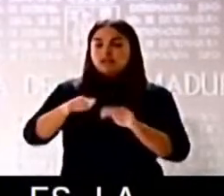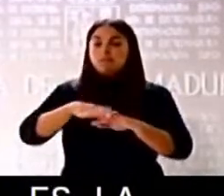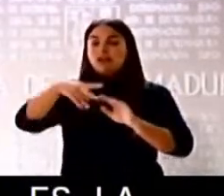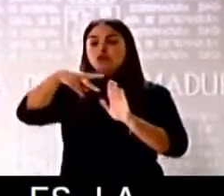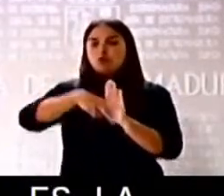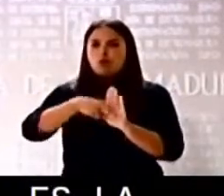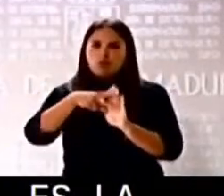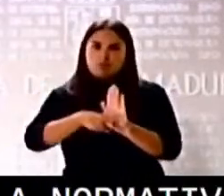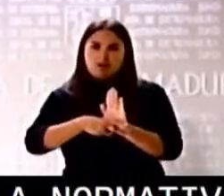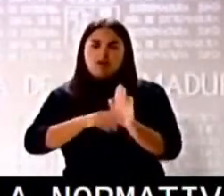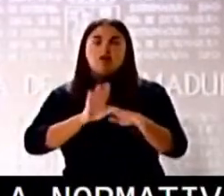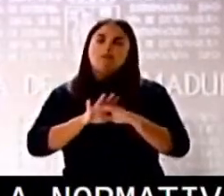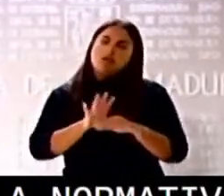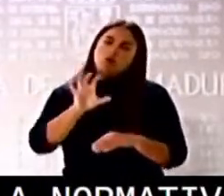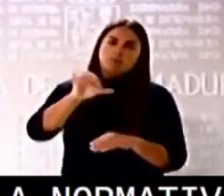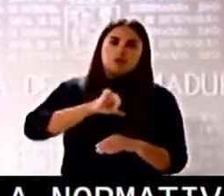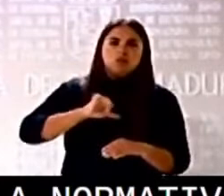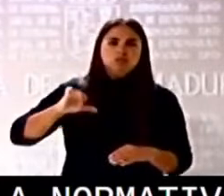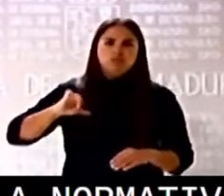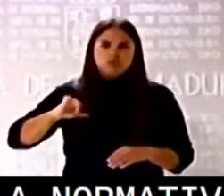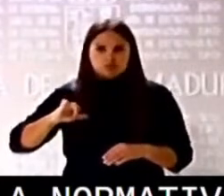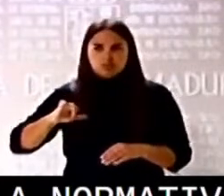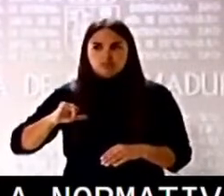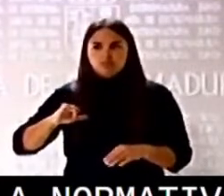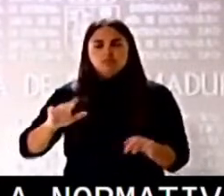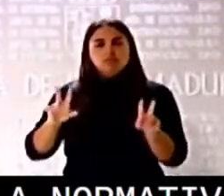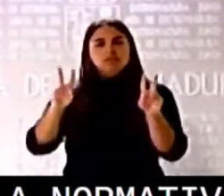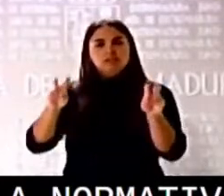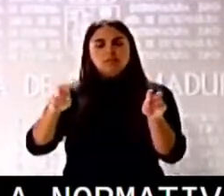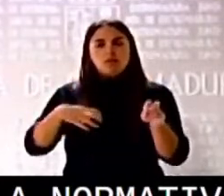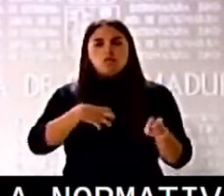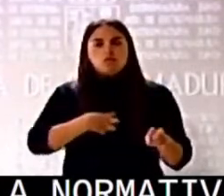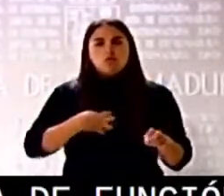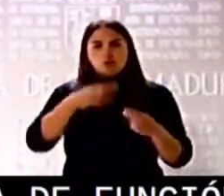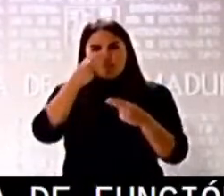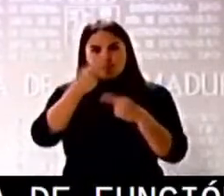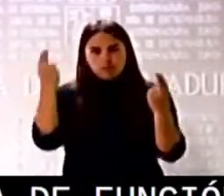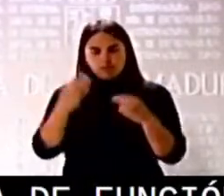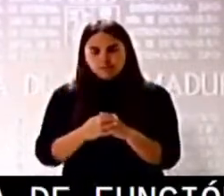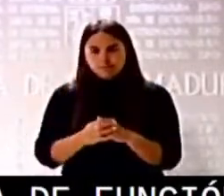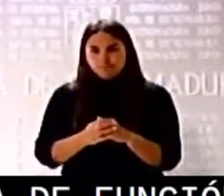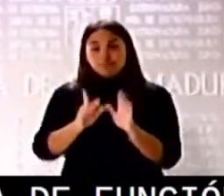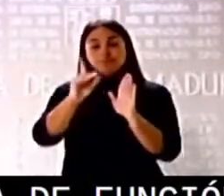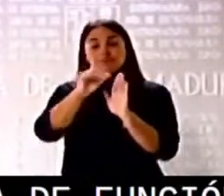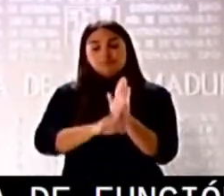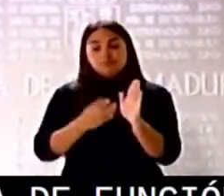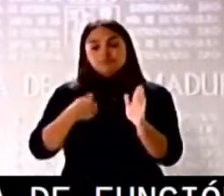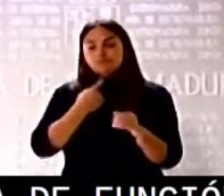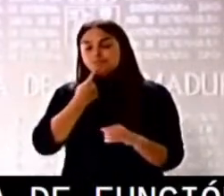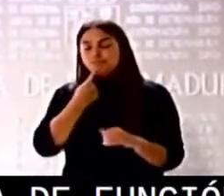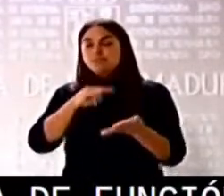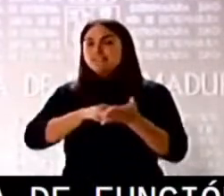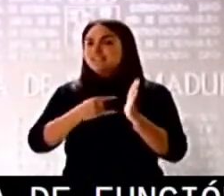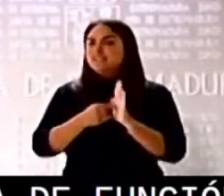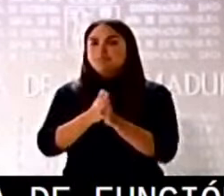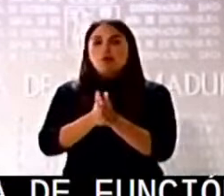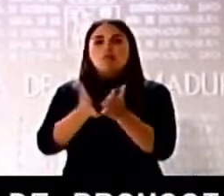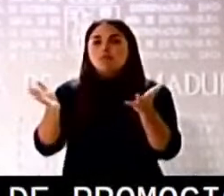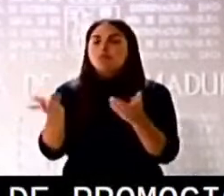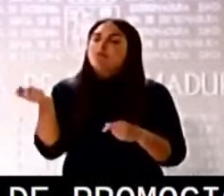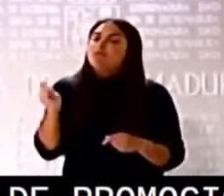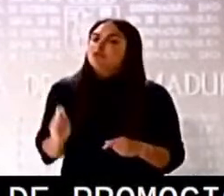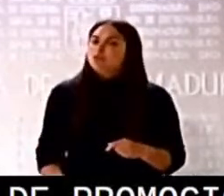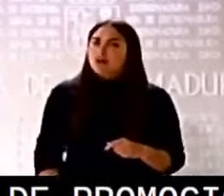normativa de nuestra comunidad autónoma en materia de función pública. El decreto establece un sistema de promoción